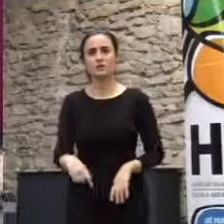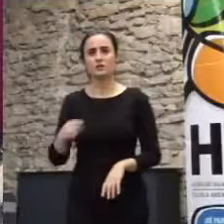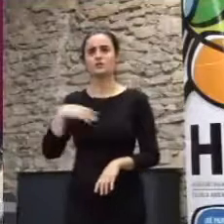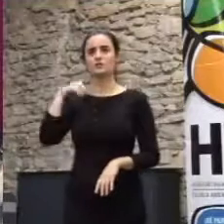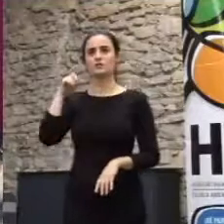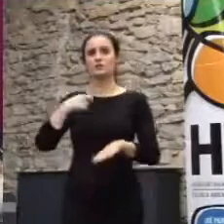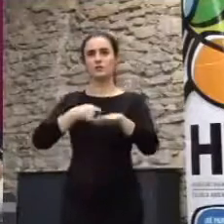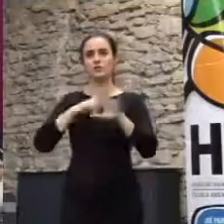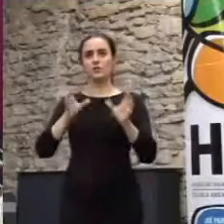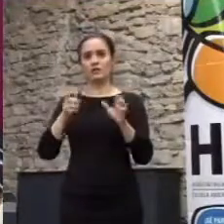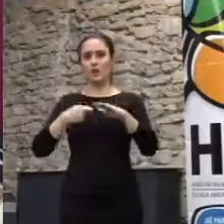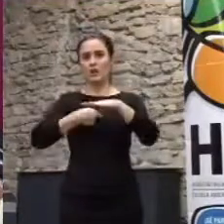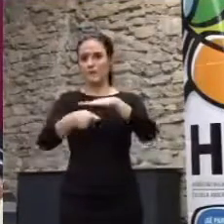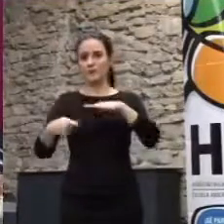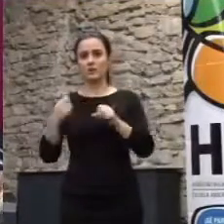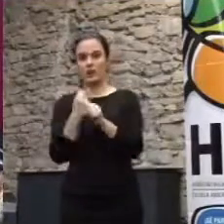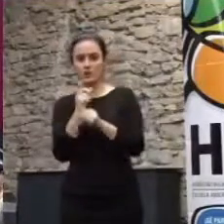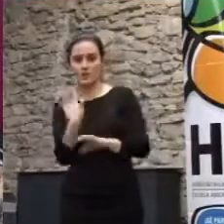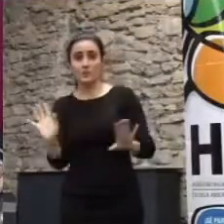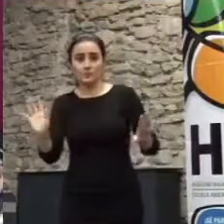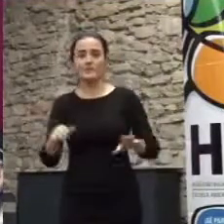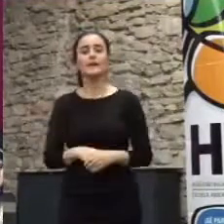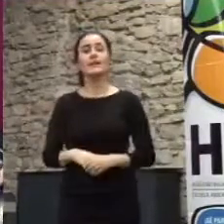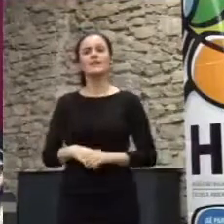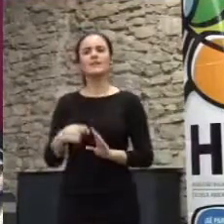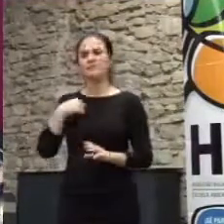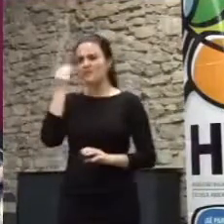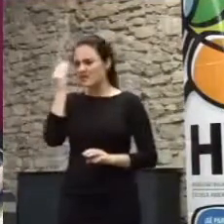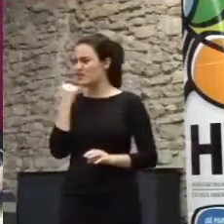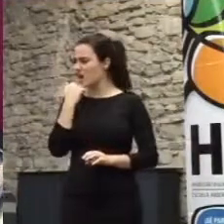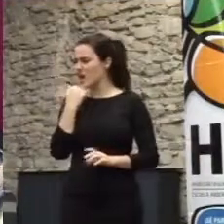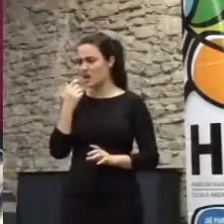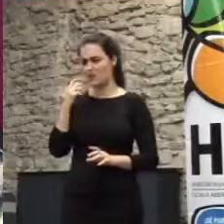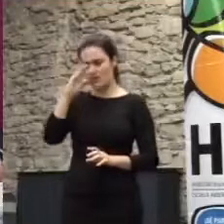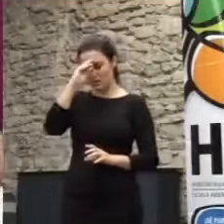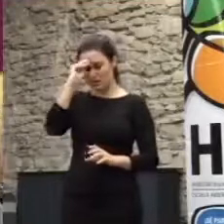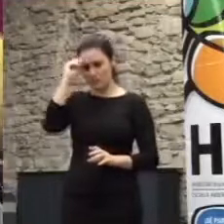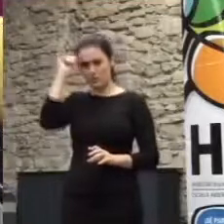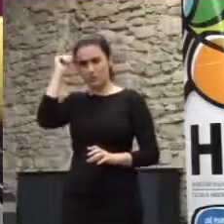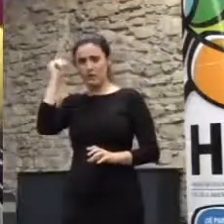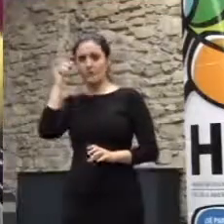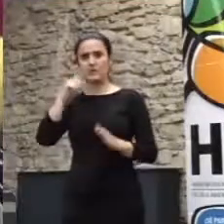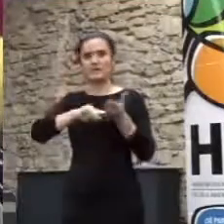Radio Vitoria. Y creo que se te olvidó algo de lo que enseñan en la Universidad de Deusto.